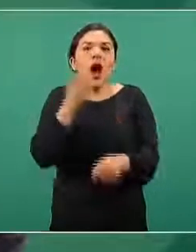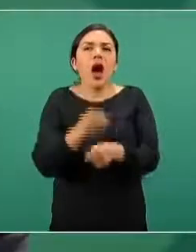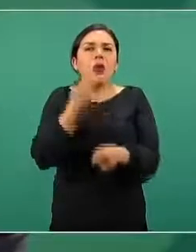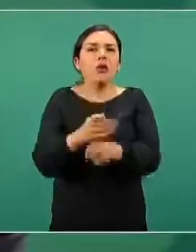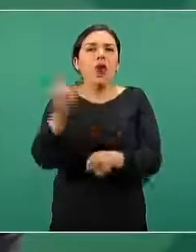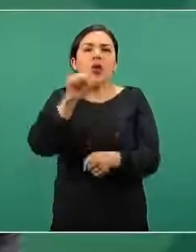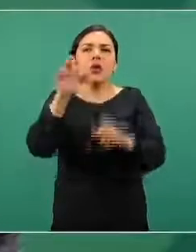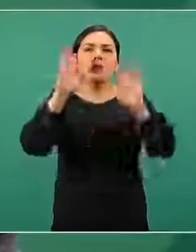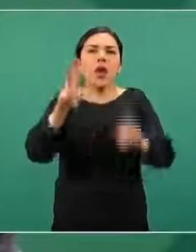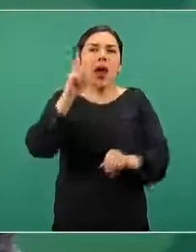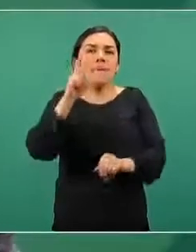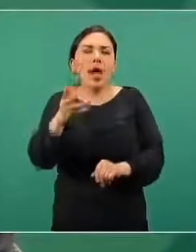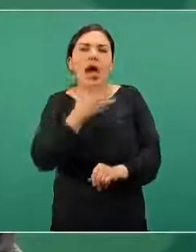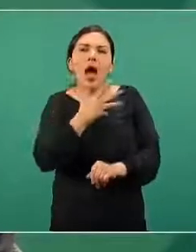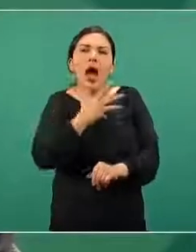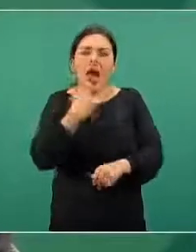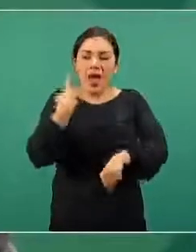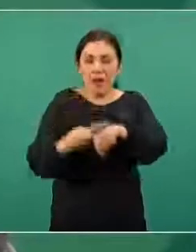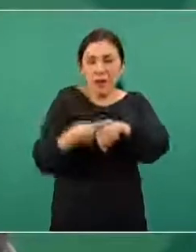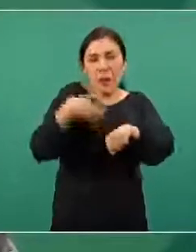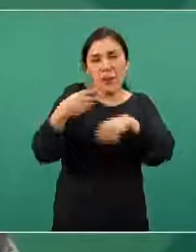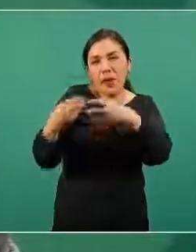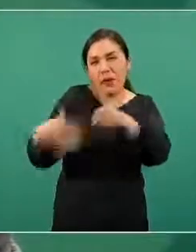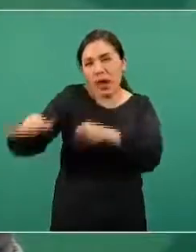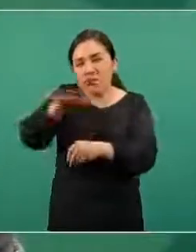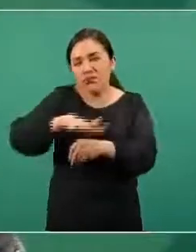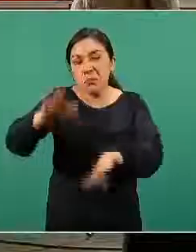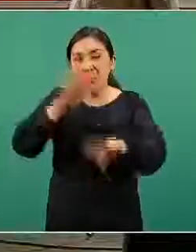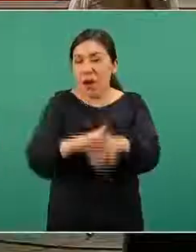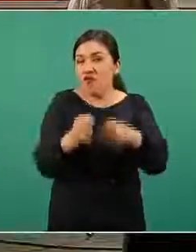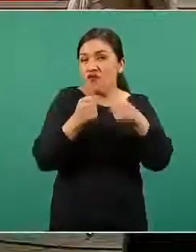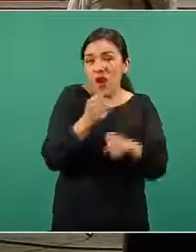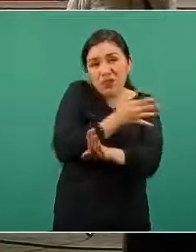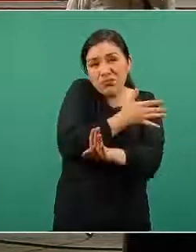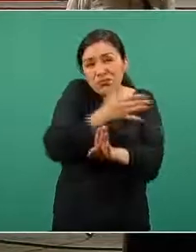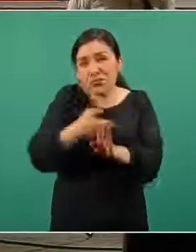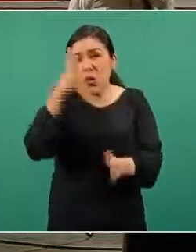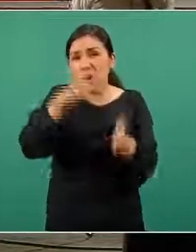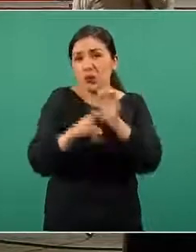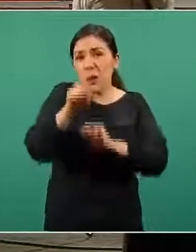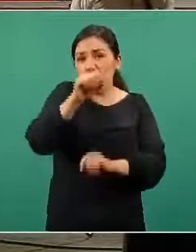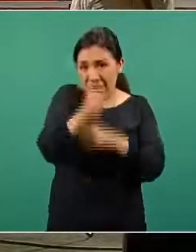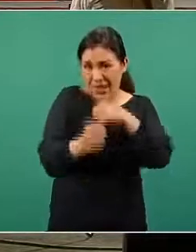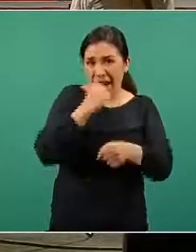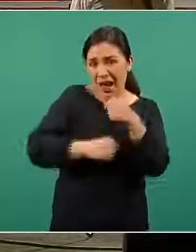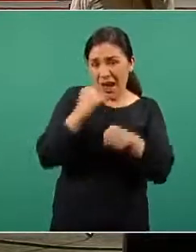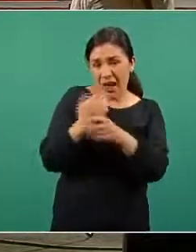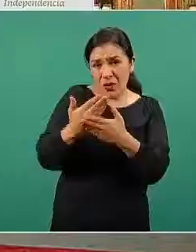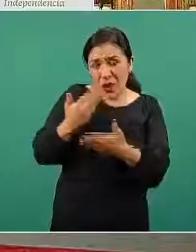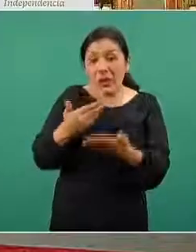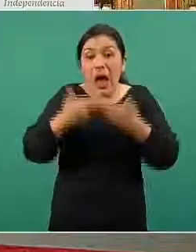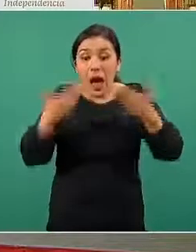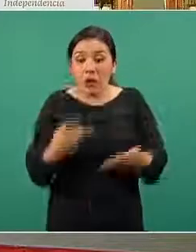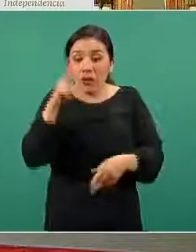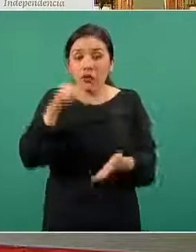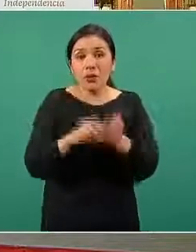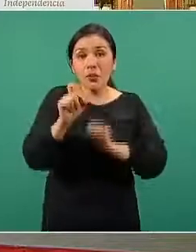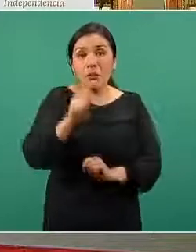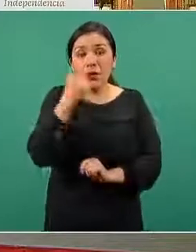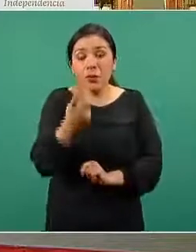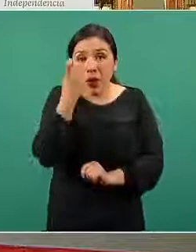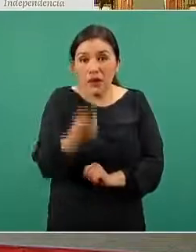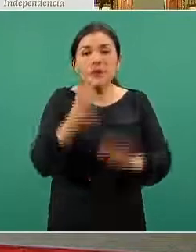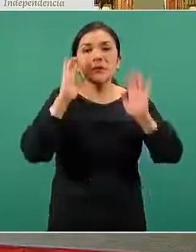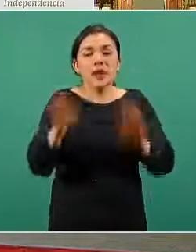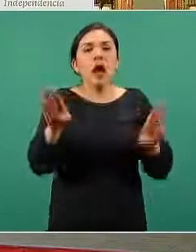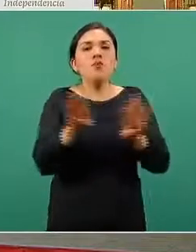una vez que hemos tenido la epidemia en su etapa más intensa durante 2020, hoy en 2021